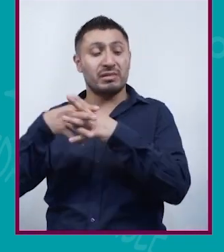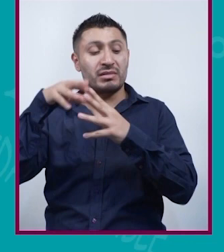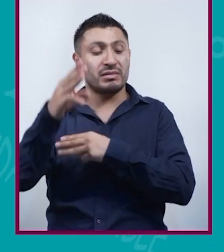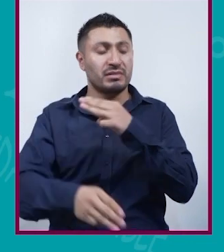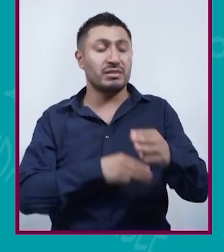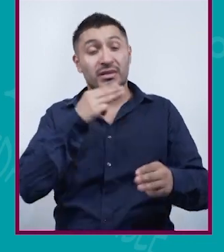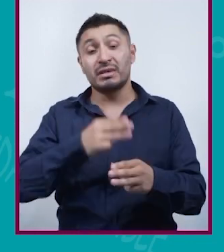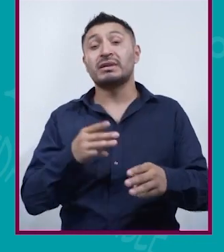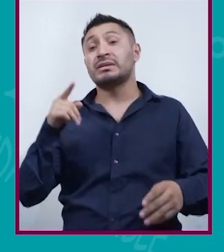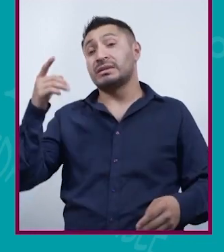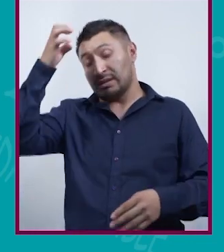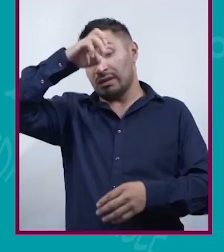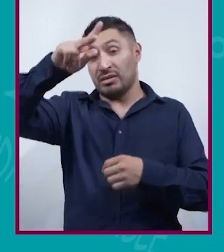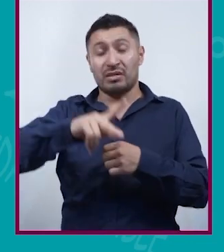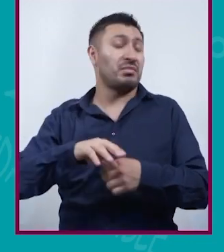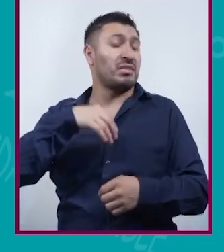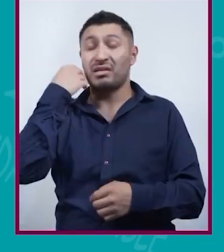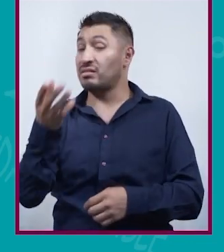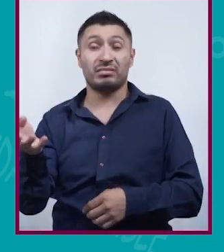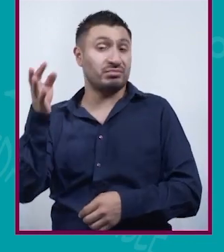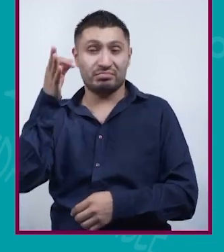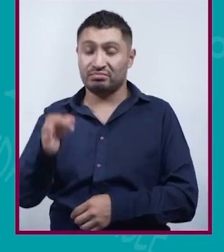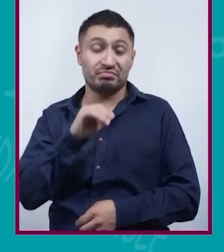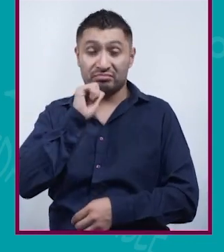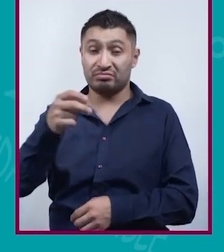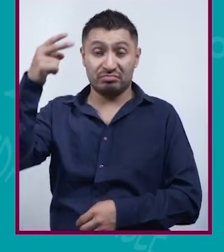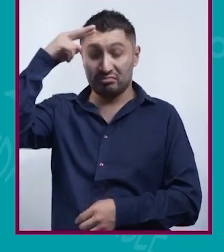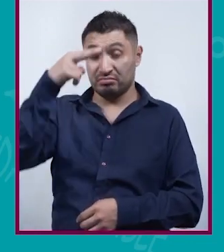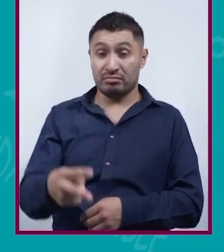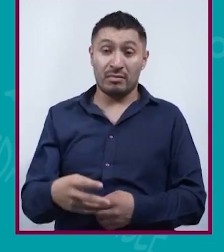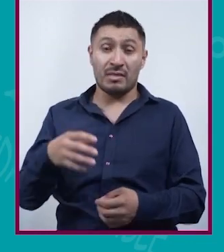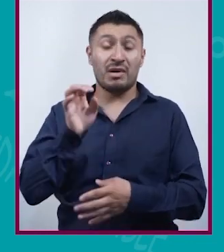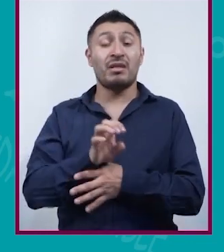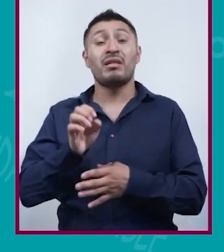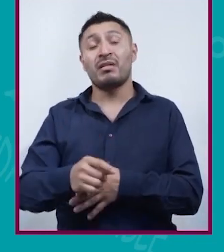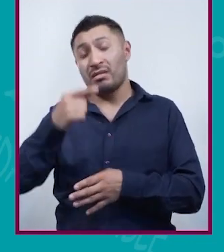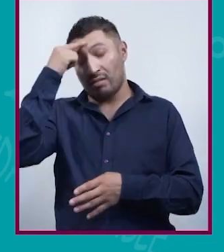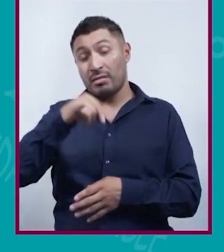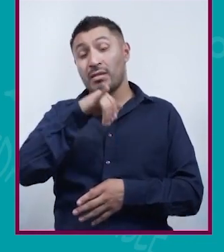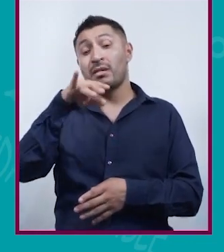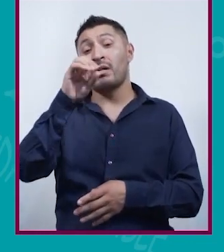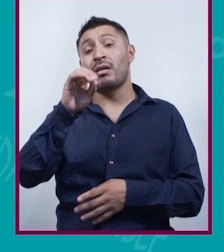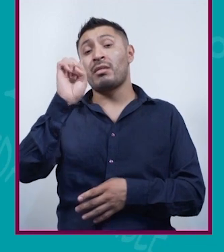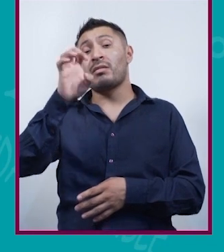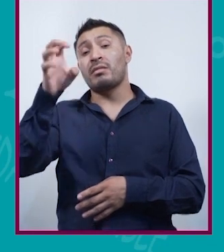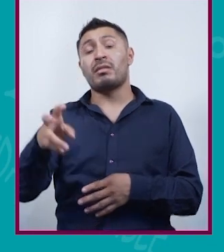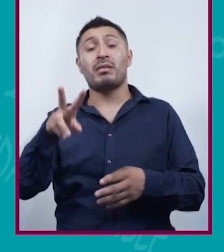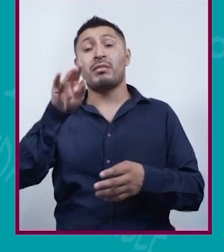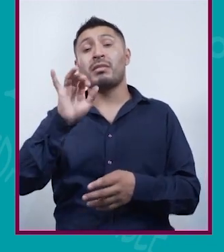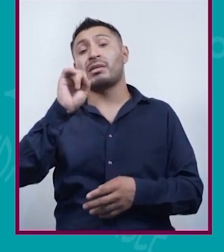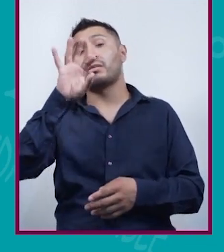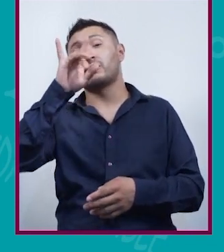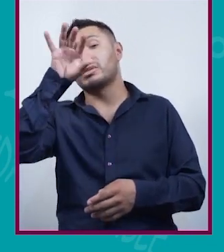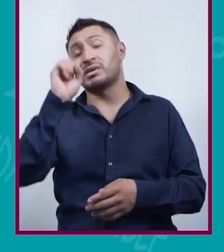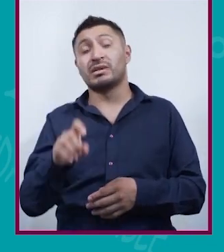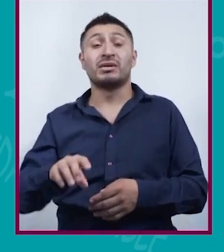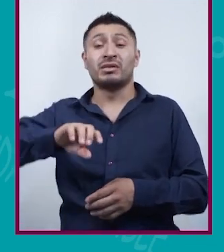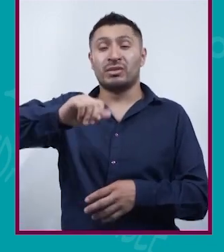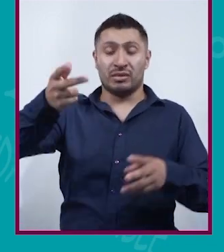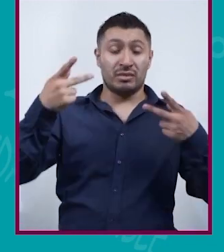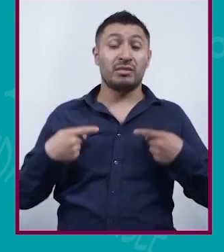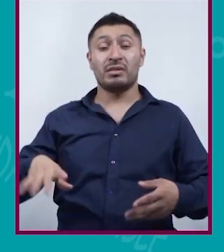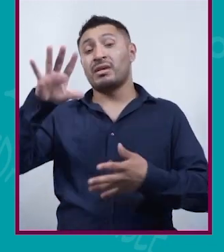Primera Guerra Mundial habían quedado muy lastimados. Por lo tanto, para José Vasconcelos y para otros